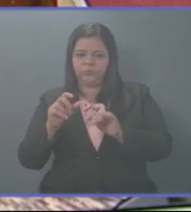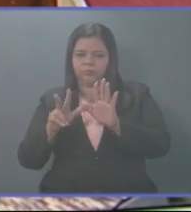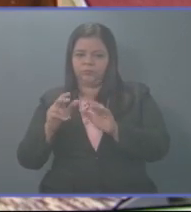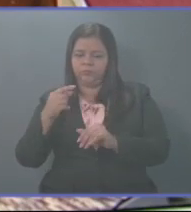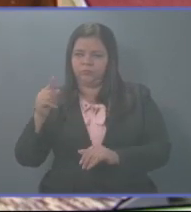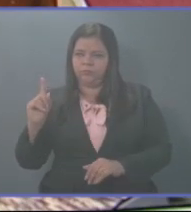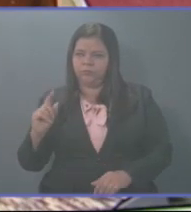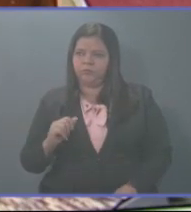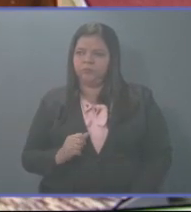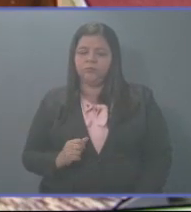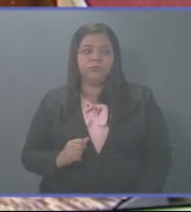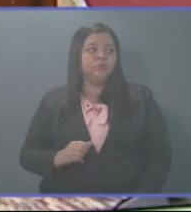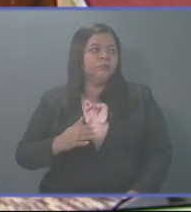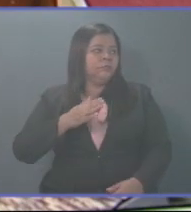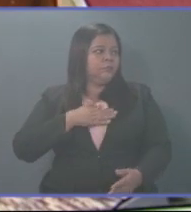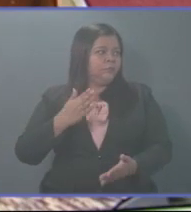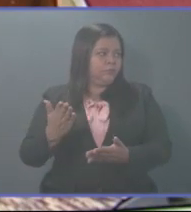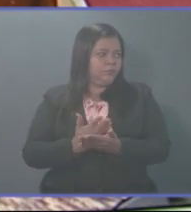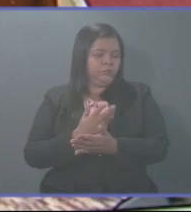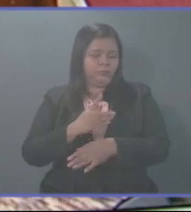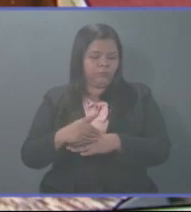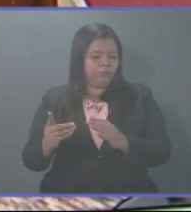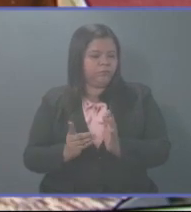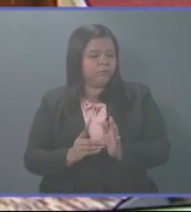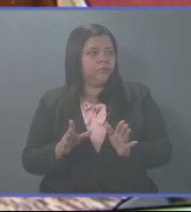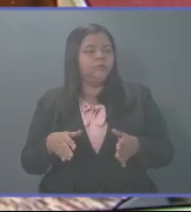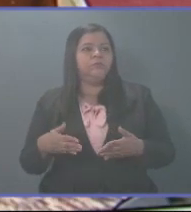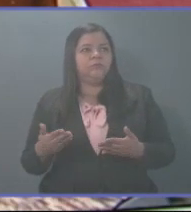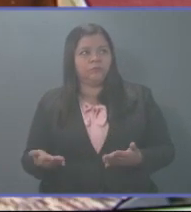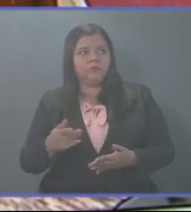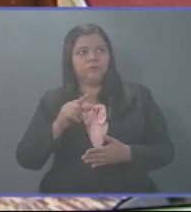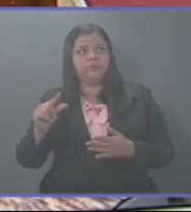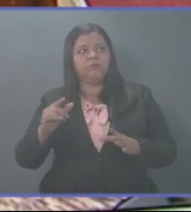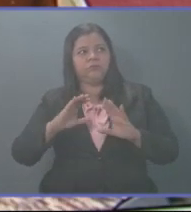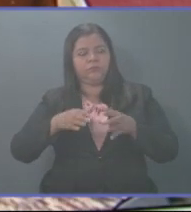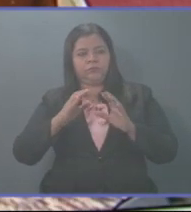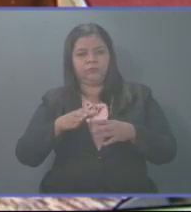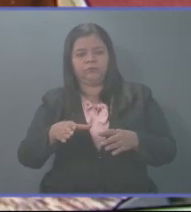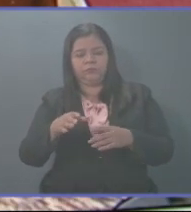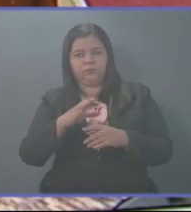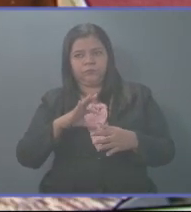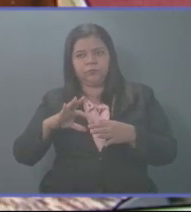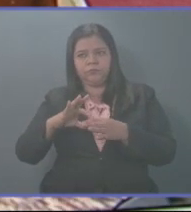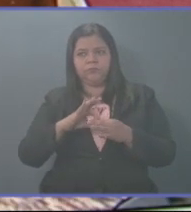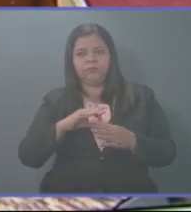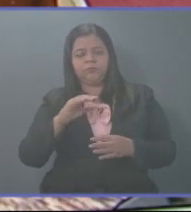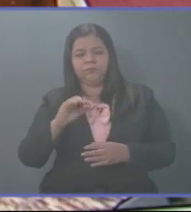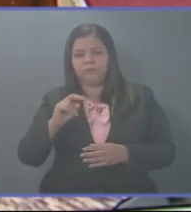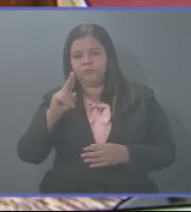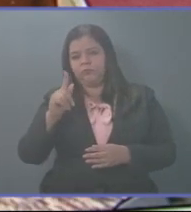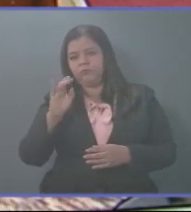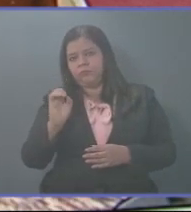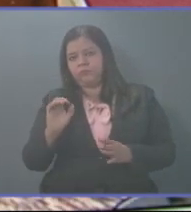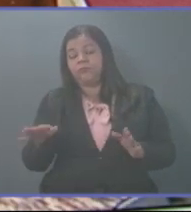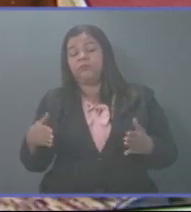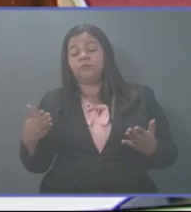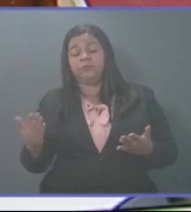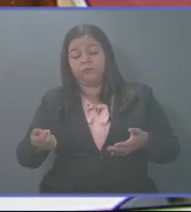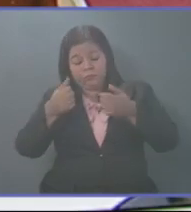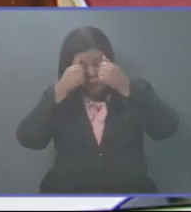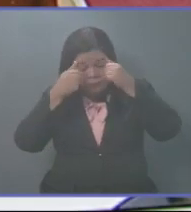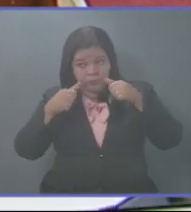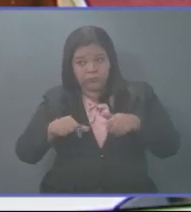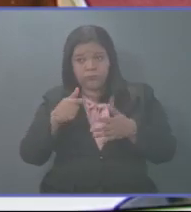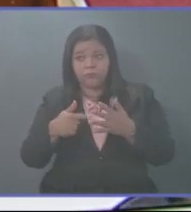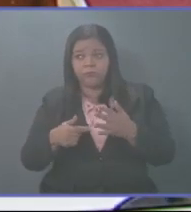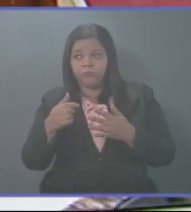595-12-2018-1, contiene iniciativa de varios diputados en nombre de la Comisión Coordinadora del Sector Justicia. En el sentido se apruebe